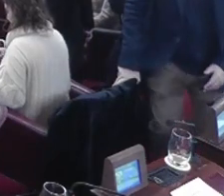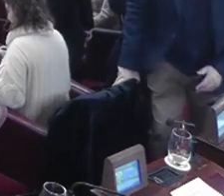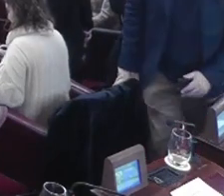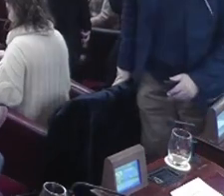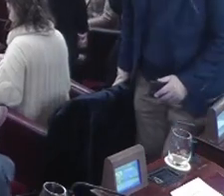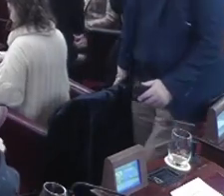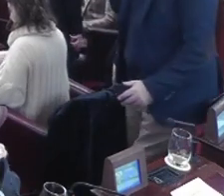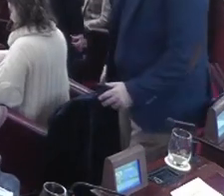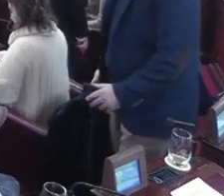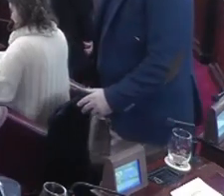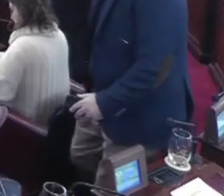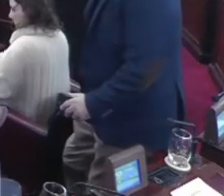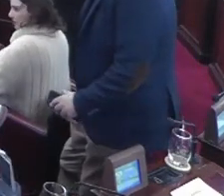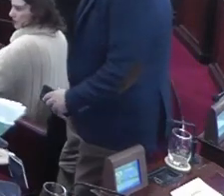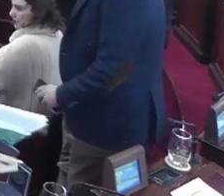velatti